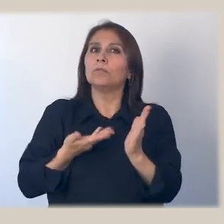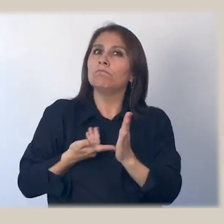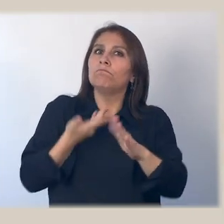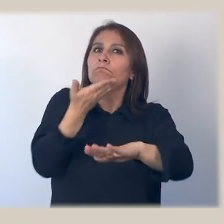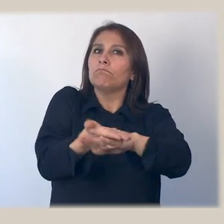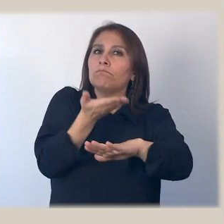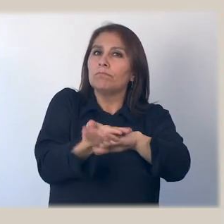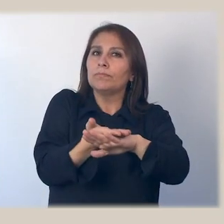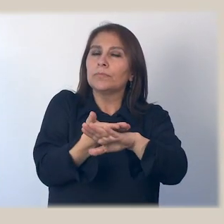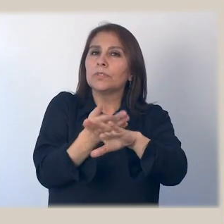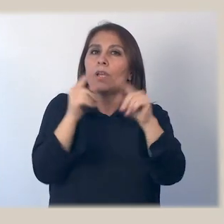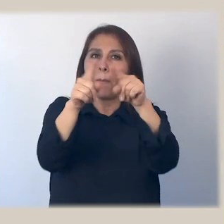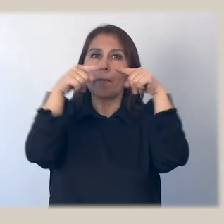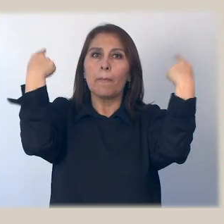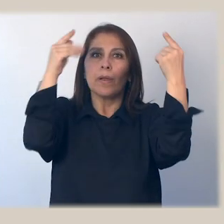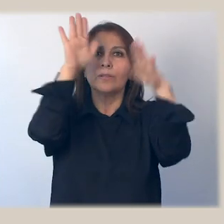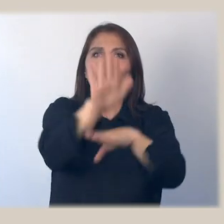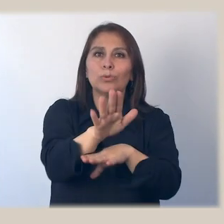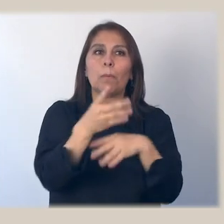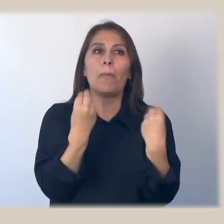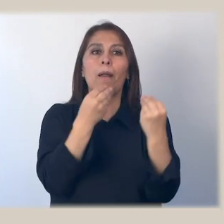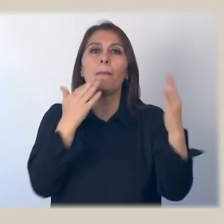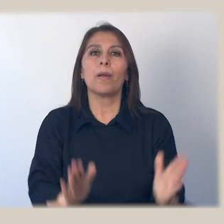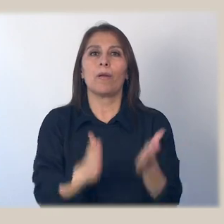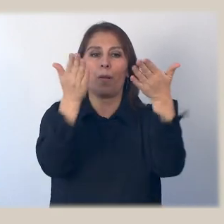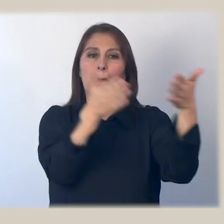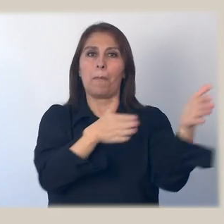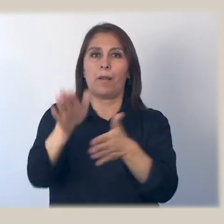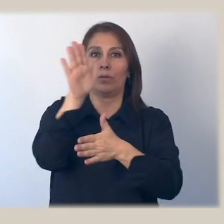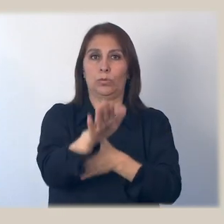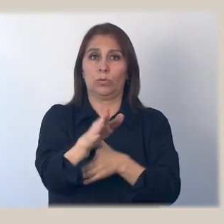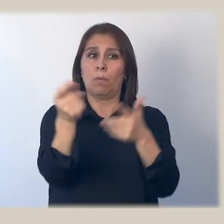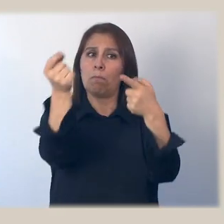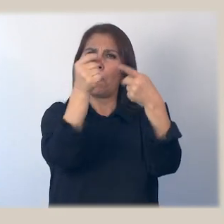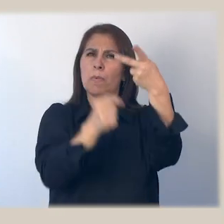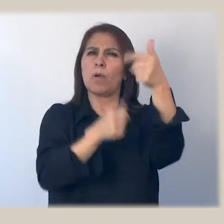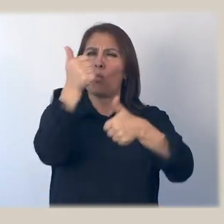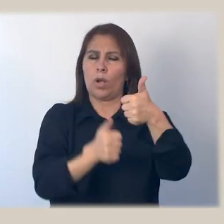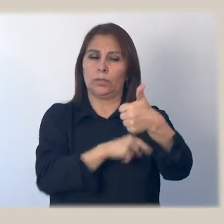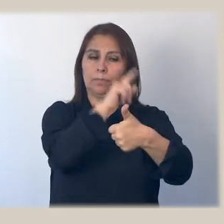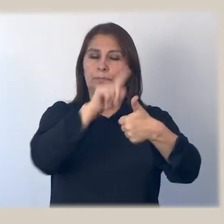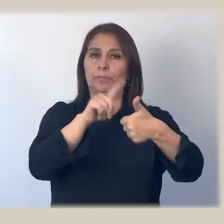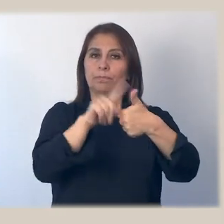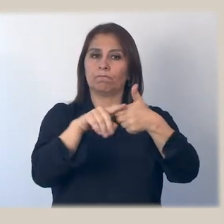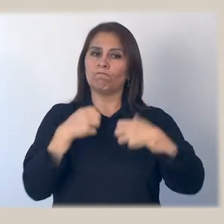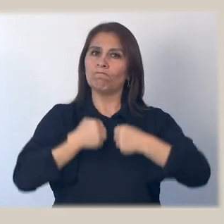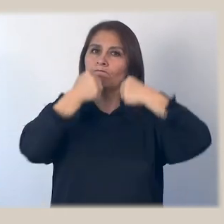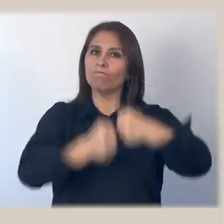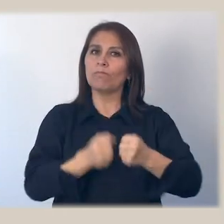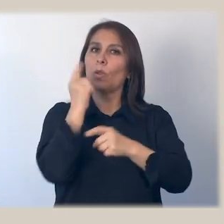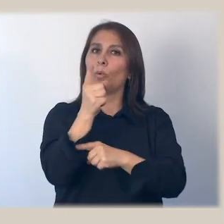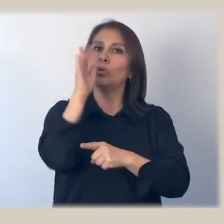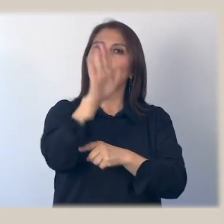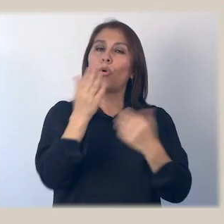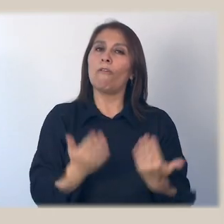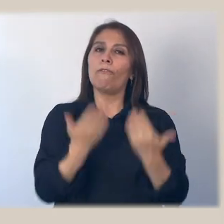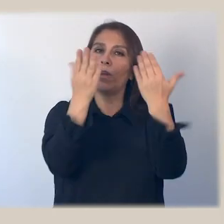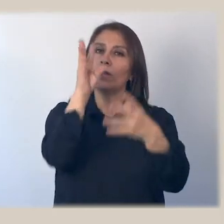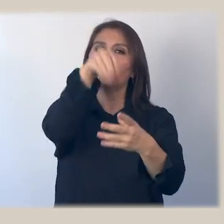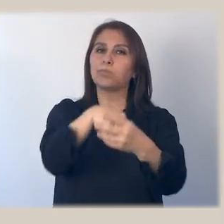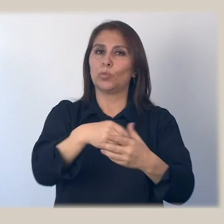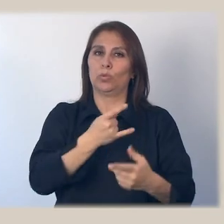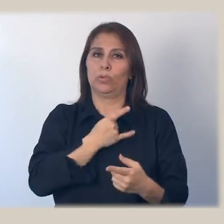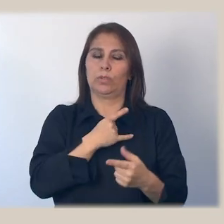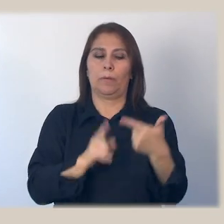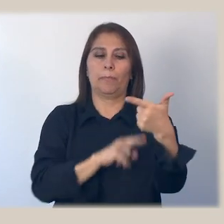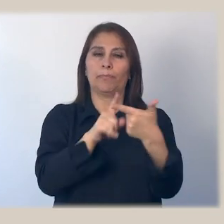identificadas, se plantean metas importantes para el nuevo plan de mejoramiento, centradas en aspectos como consolidar las políticas relacionadas con